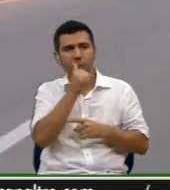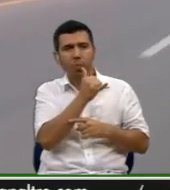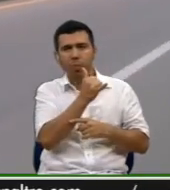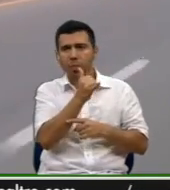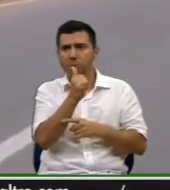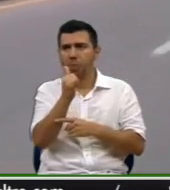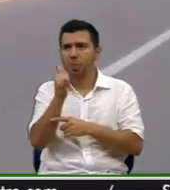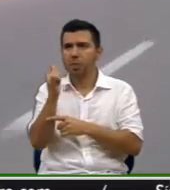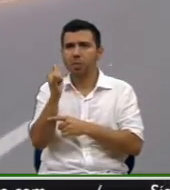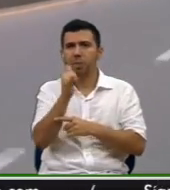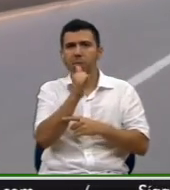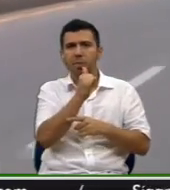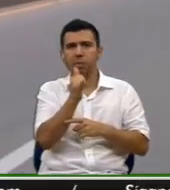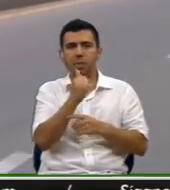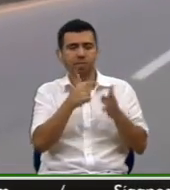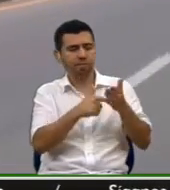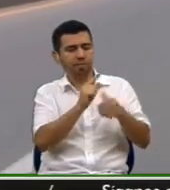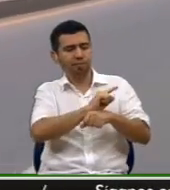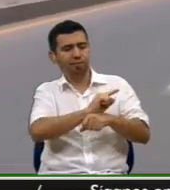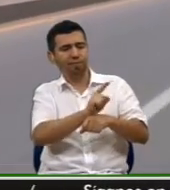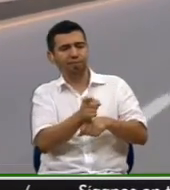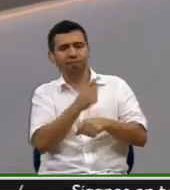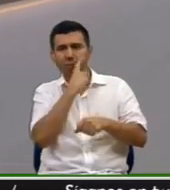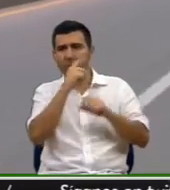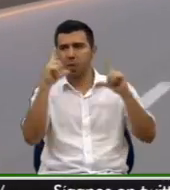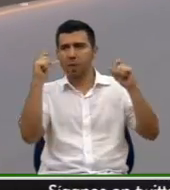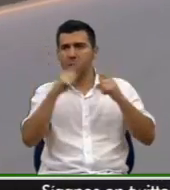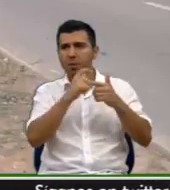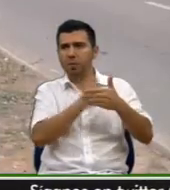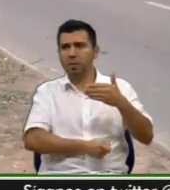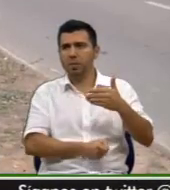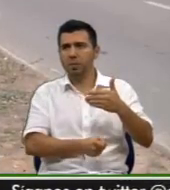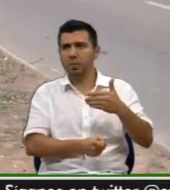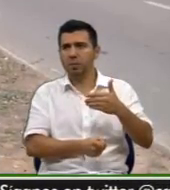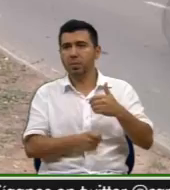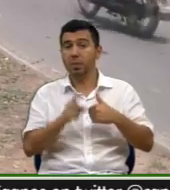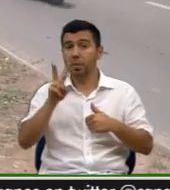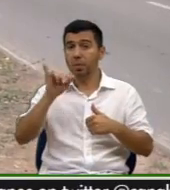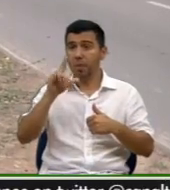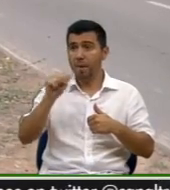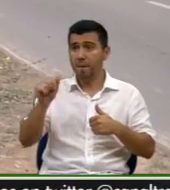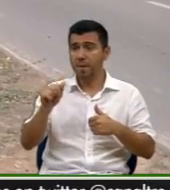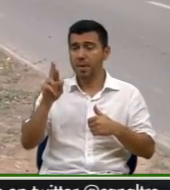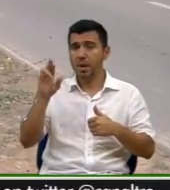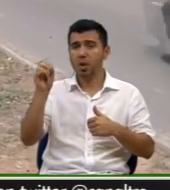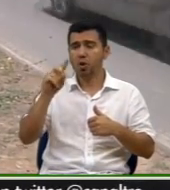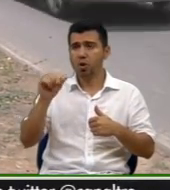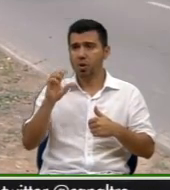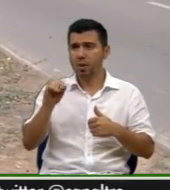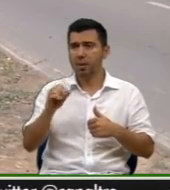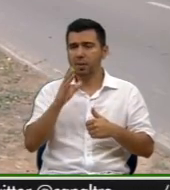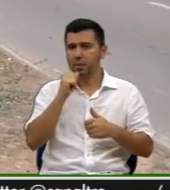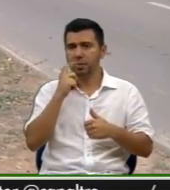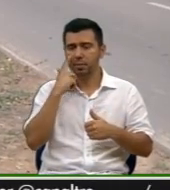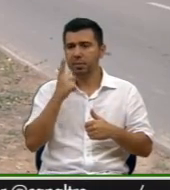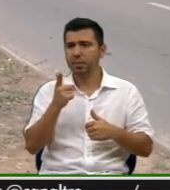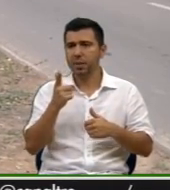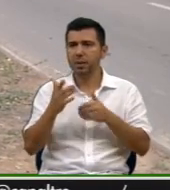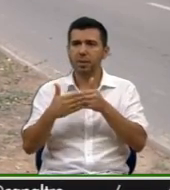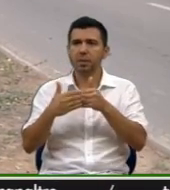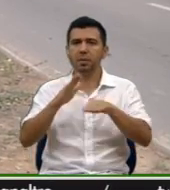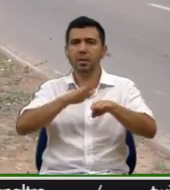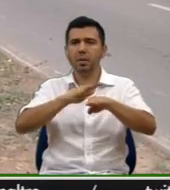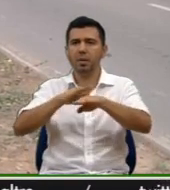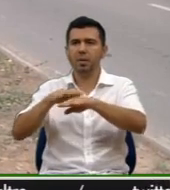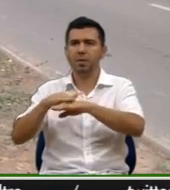hasta que no me enmarquen bien, las fotomultas no van a estar en Villa del Rosario. Yo creo que primero hay que enmarcar y avisarles a los